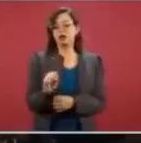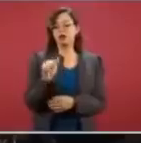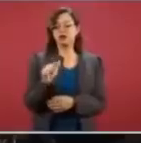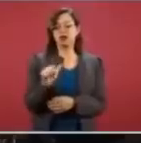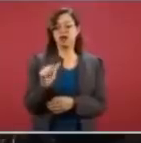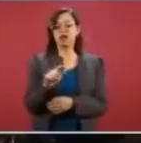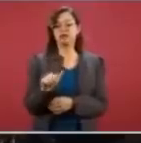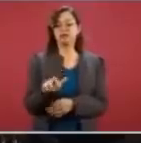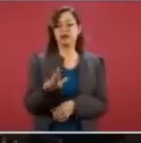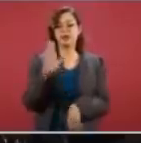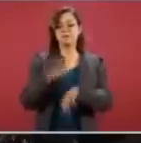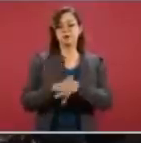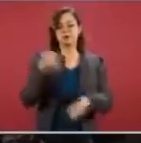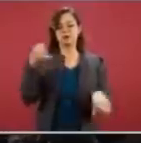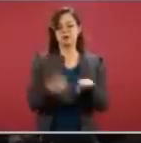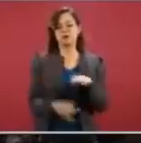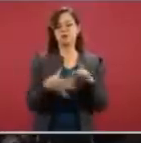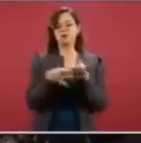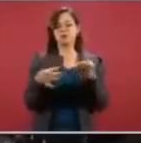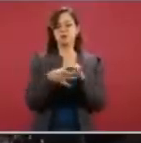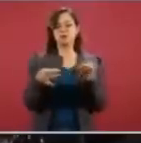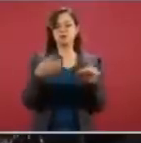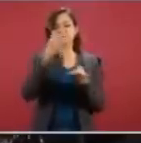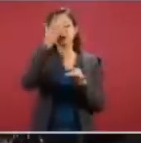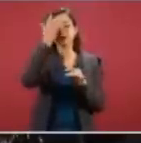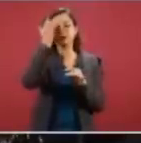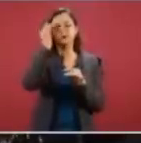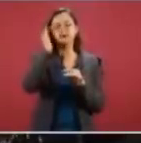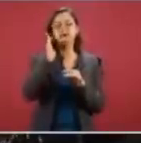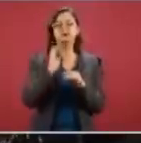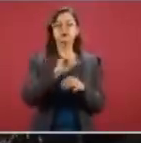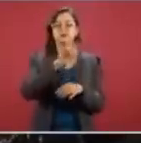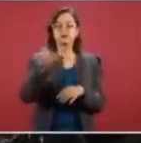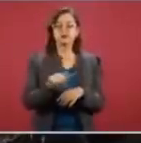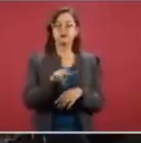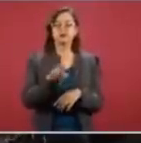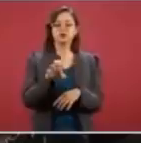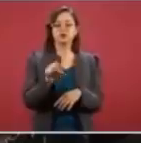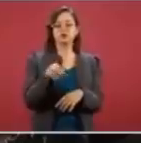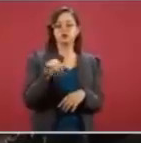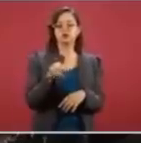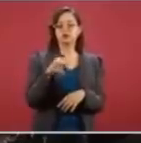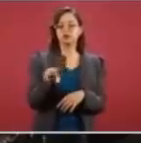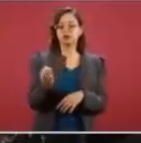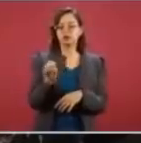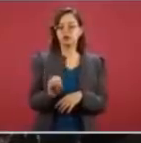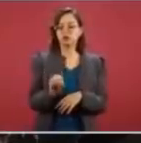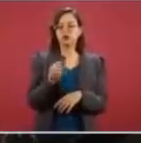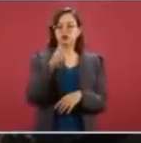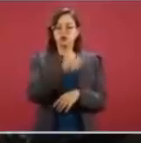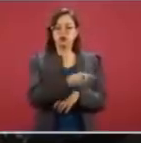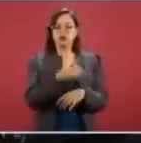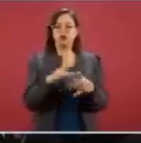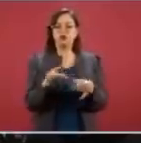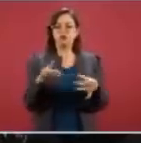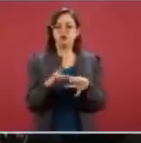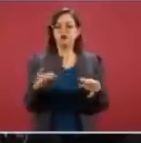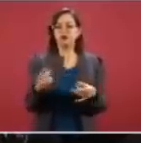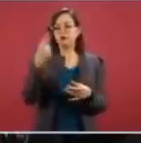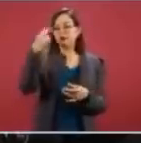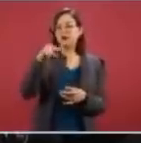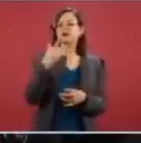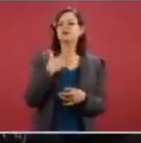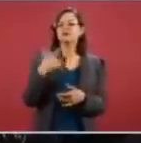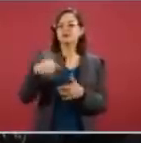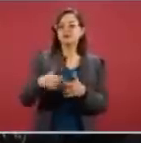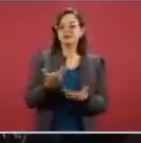en detalle. Posteriormente va a hablar Luis Niño de Rivera de la banca porque el señor nos tiene que dar la gasolina para que esto funcione,